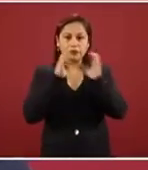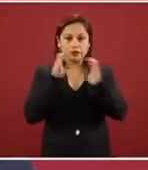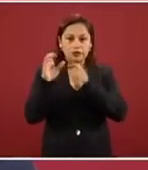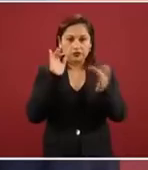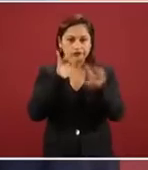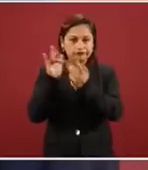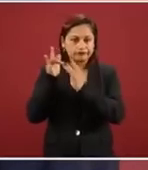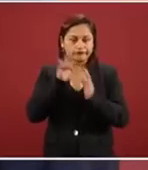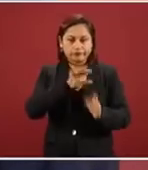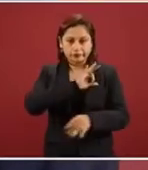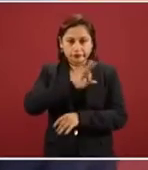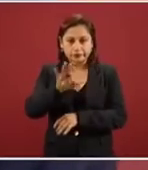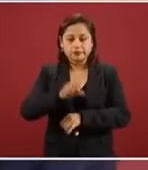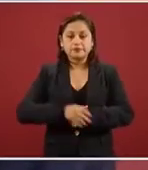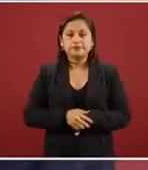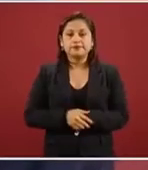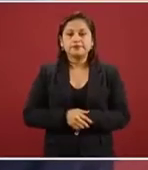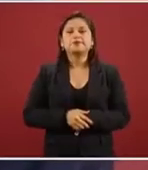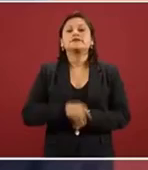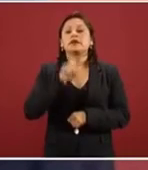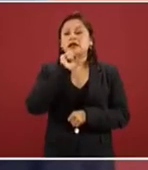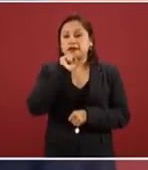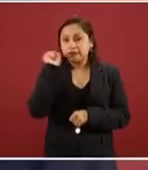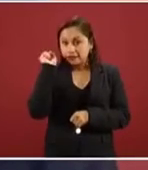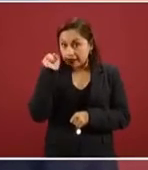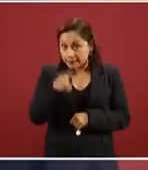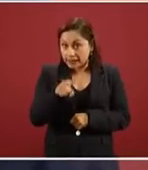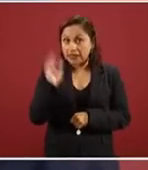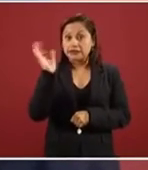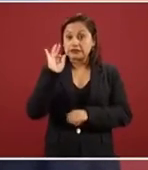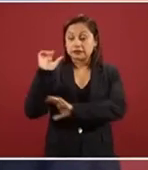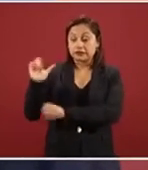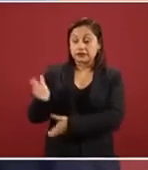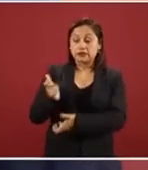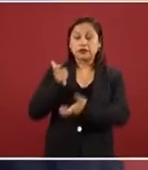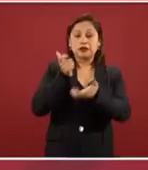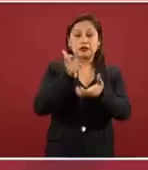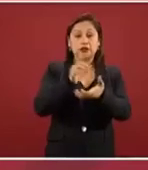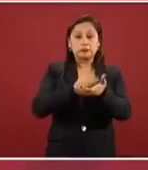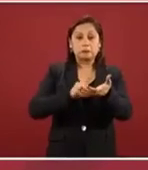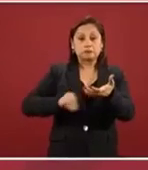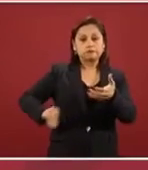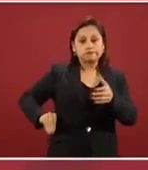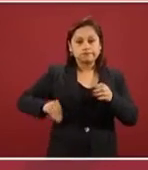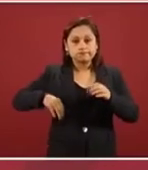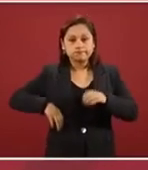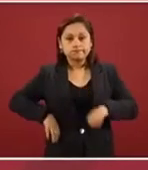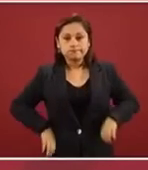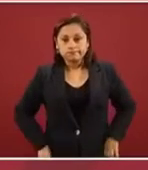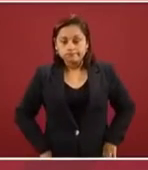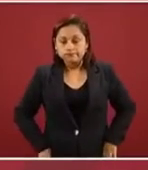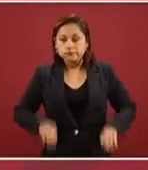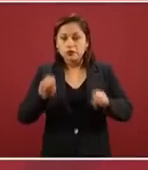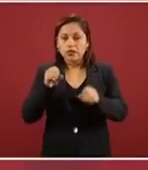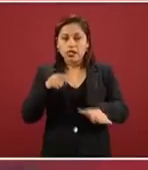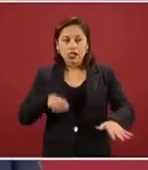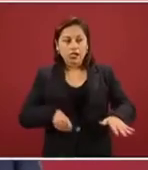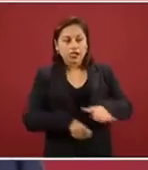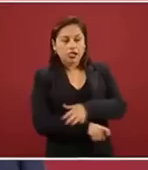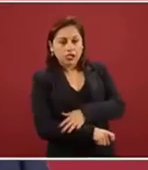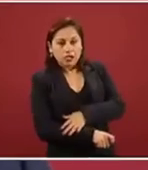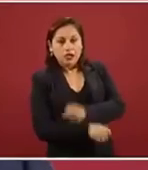hay desvío de recursos, si hay una niña, un niño